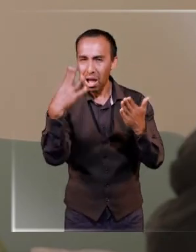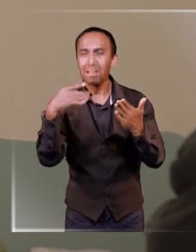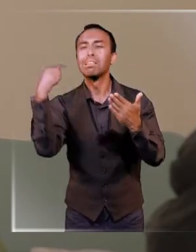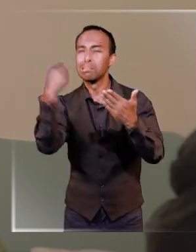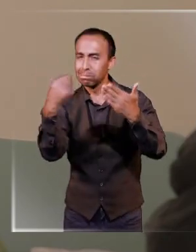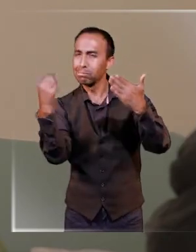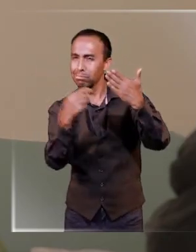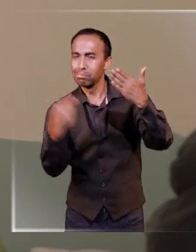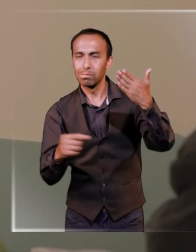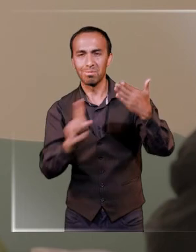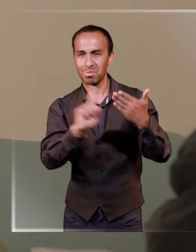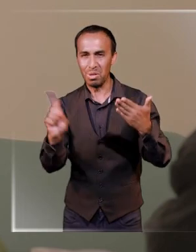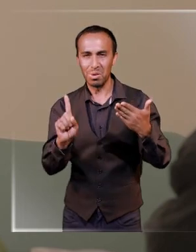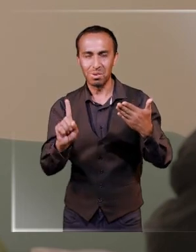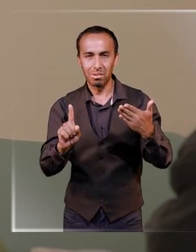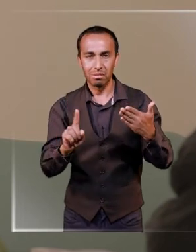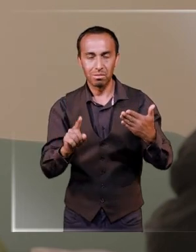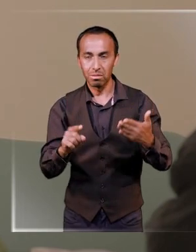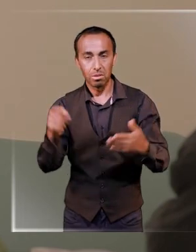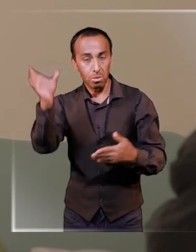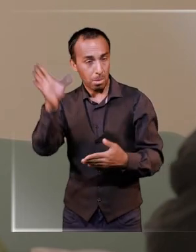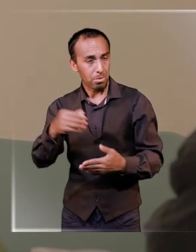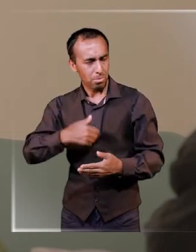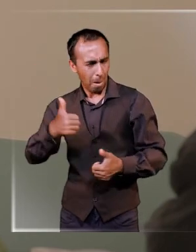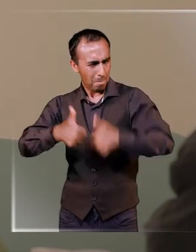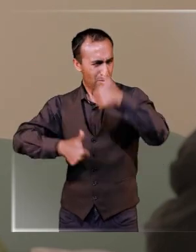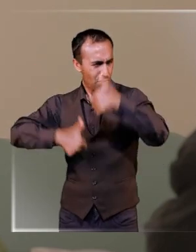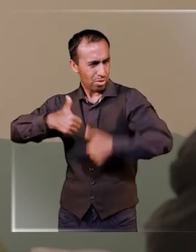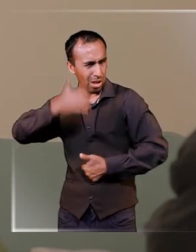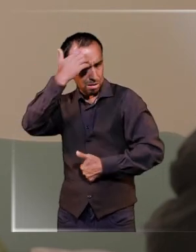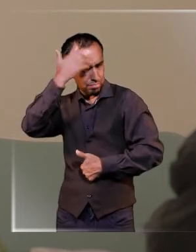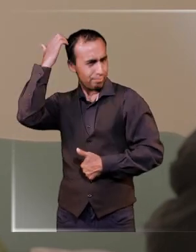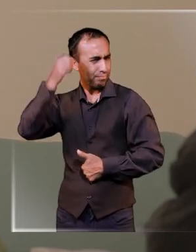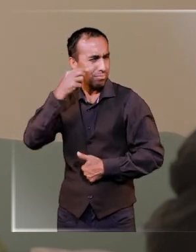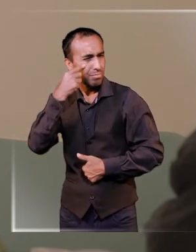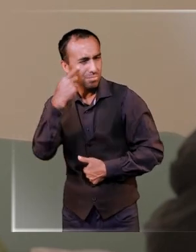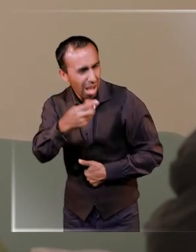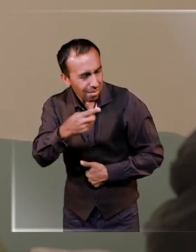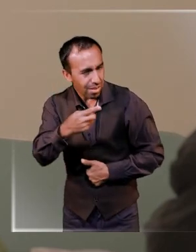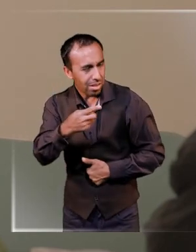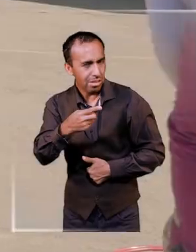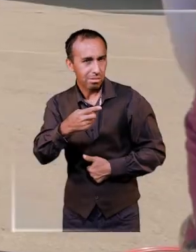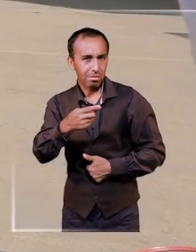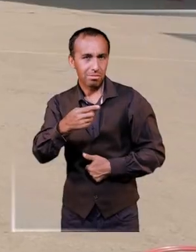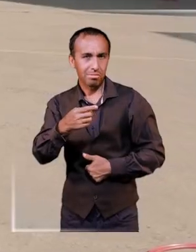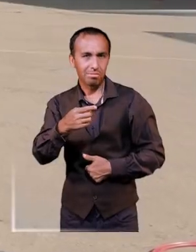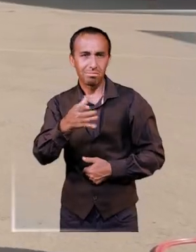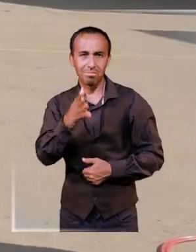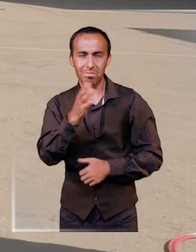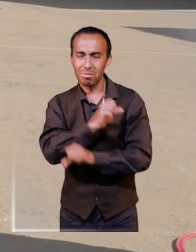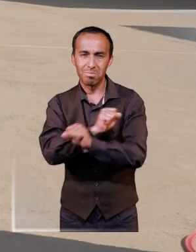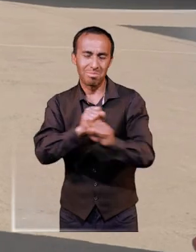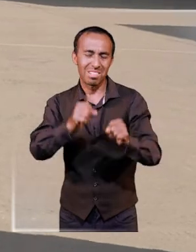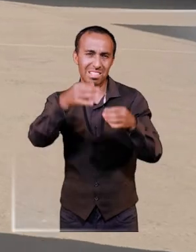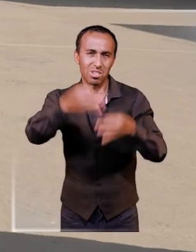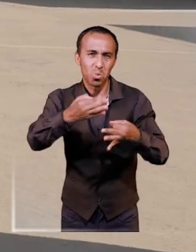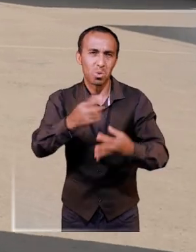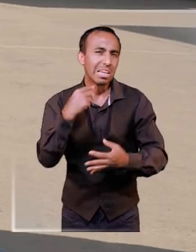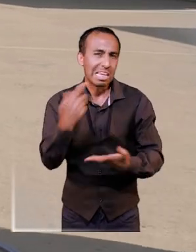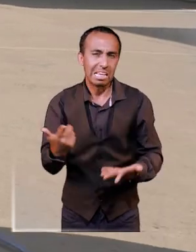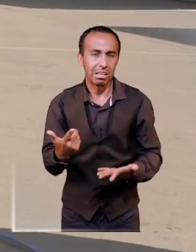no. Entonces, si no existe la mirada experta de un profesional, no vas a tener esa